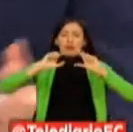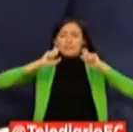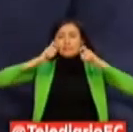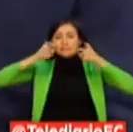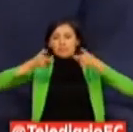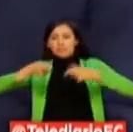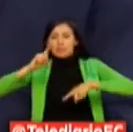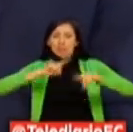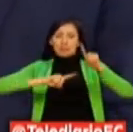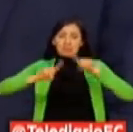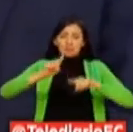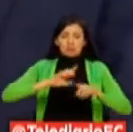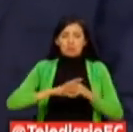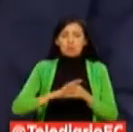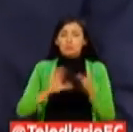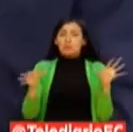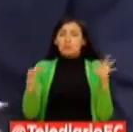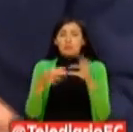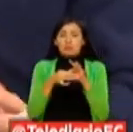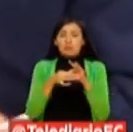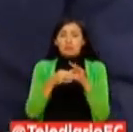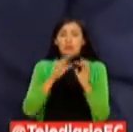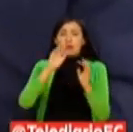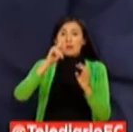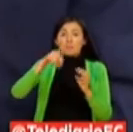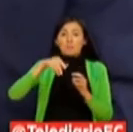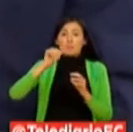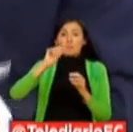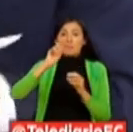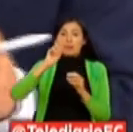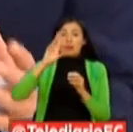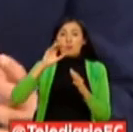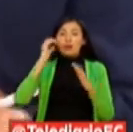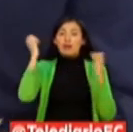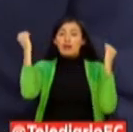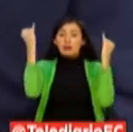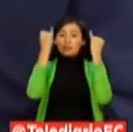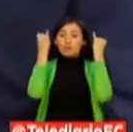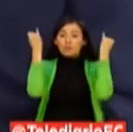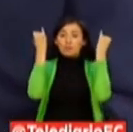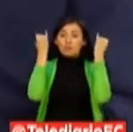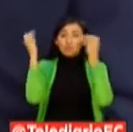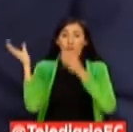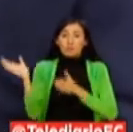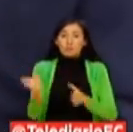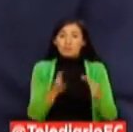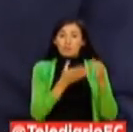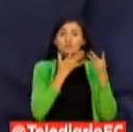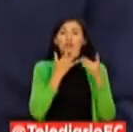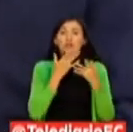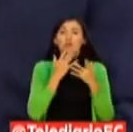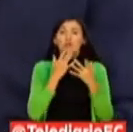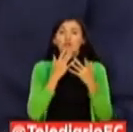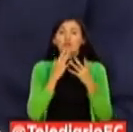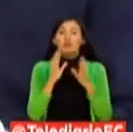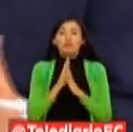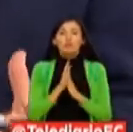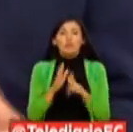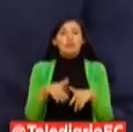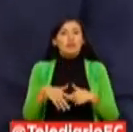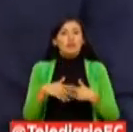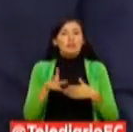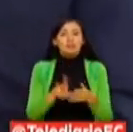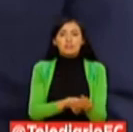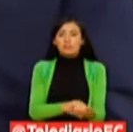y también está relacionado con el Pauca Raimi, una fiesta colorida que aún es, por supuesto, muy popular y está